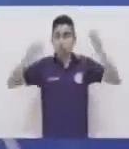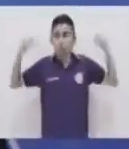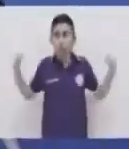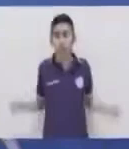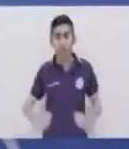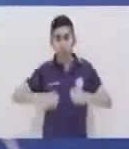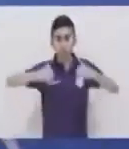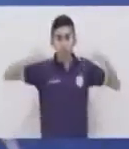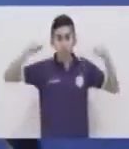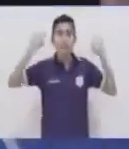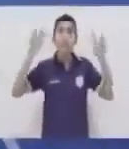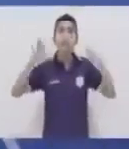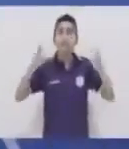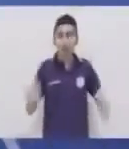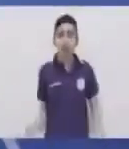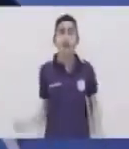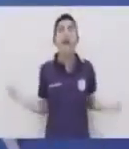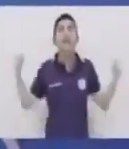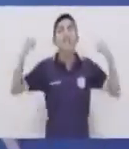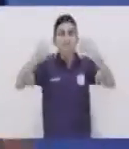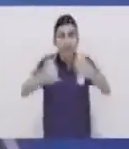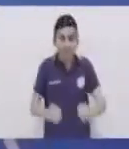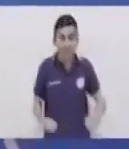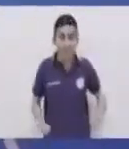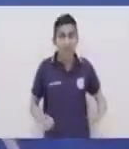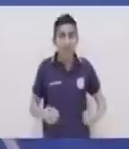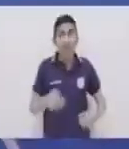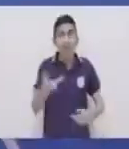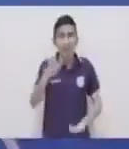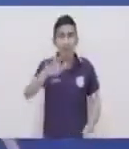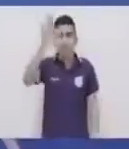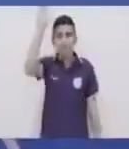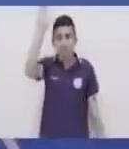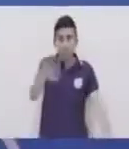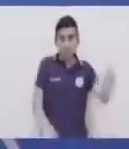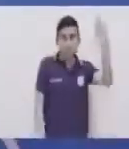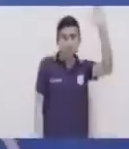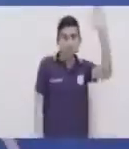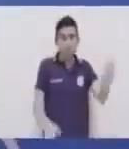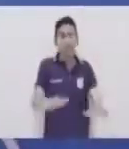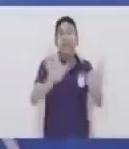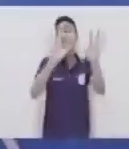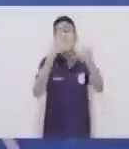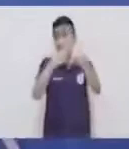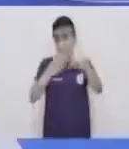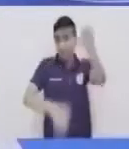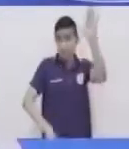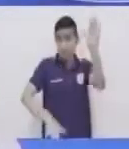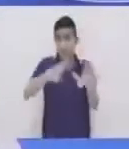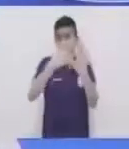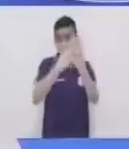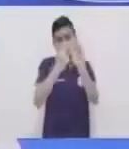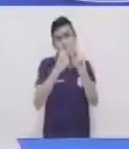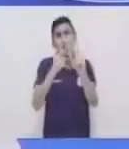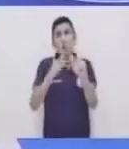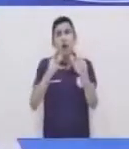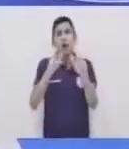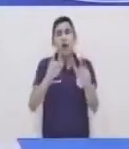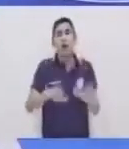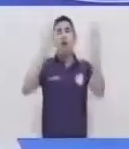hacia atrás y hacia el frente, ¿sí? Elevando un brazo y el otro abajo, son movimientos